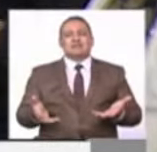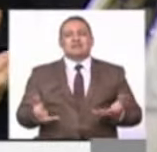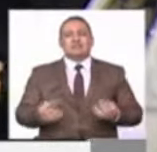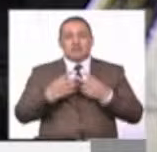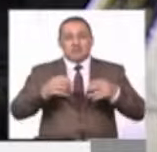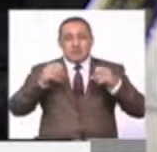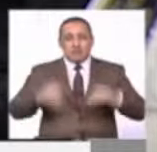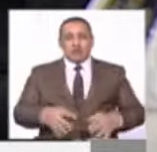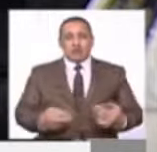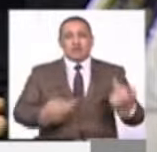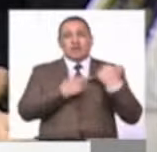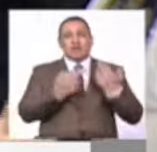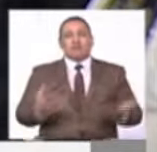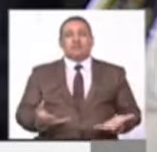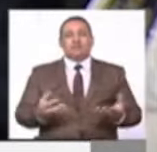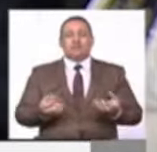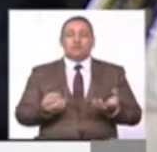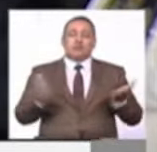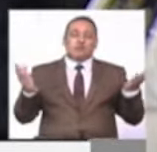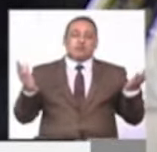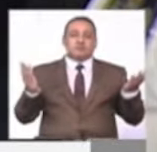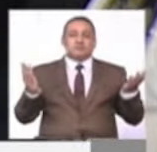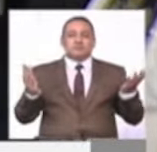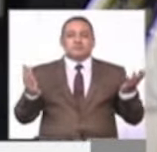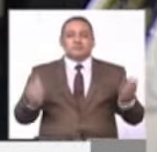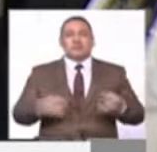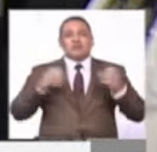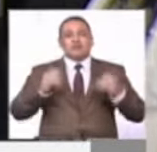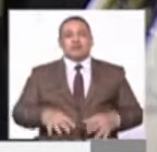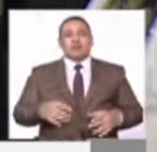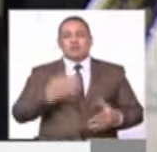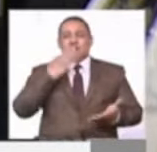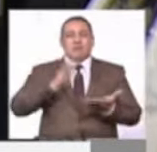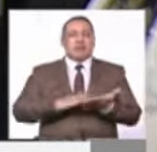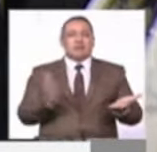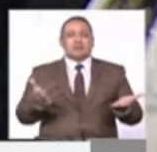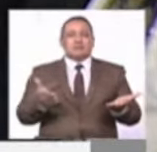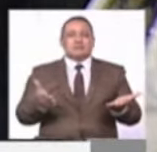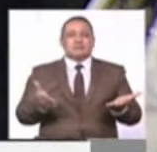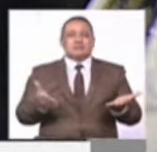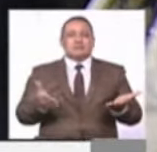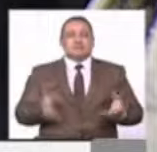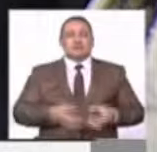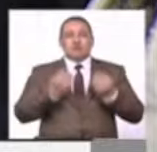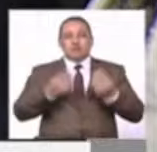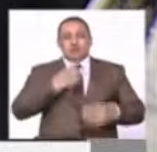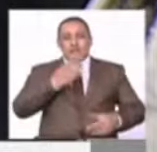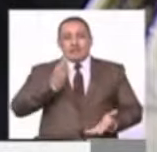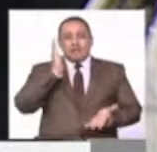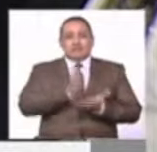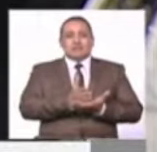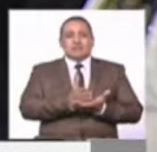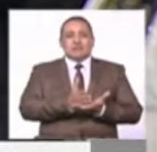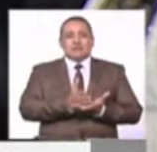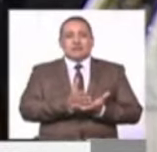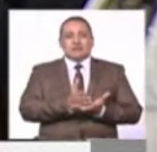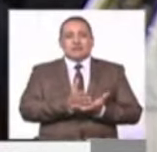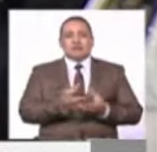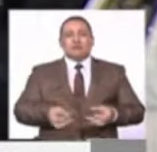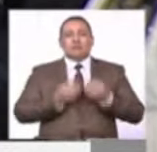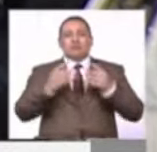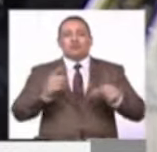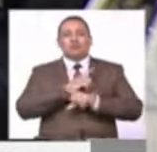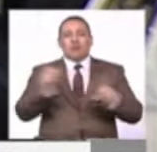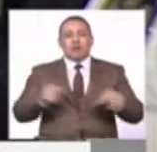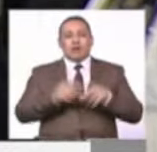abandonar el cargo bueno abandonar el cargo es un delito Entonces si ustedes la sancionan por no haber